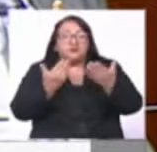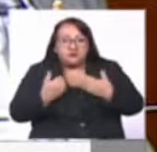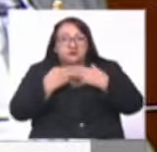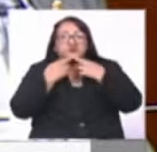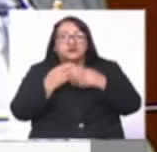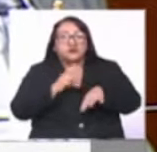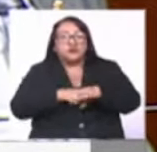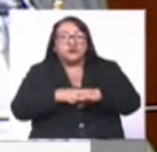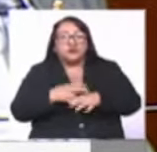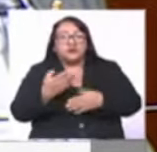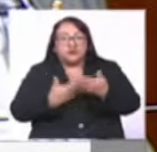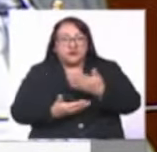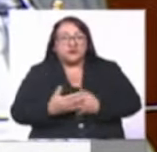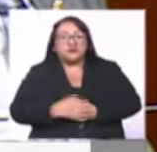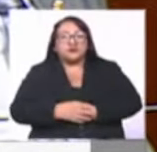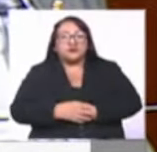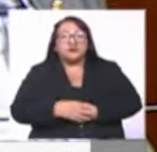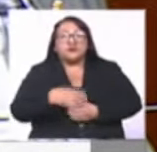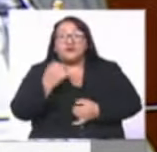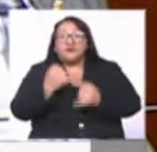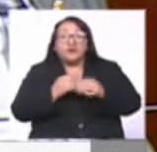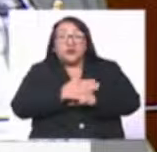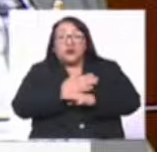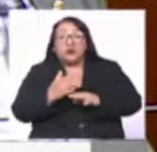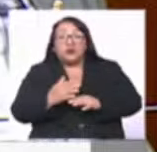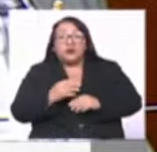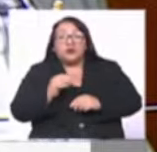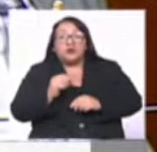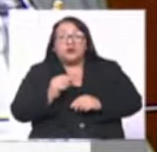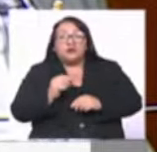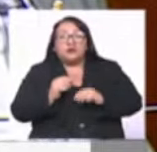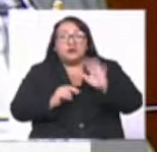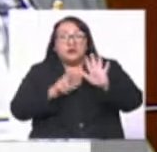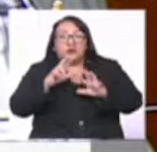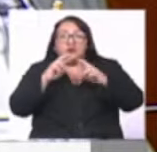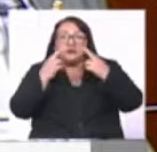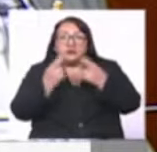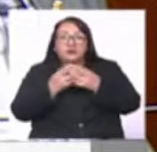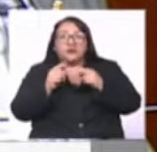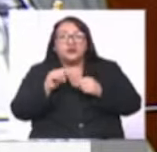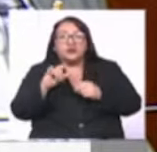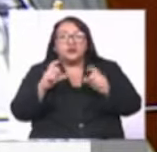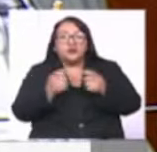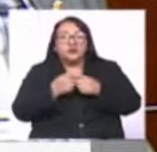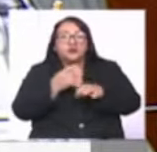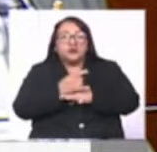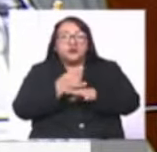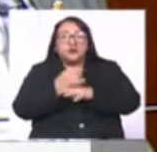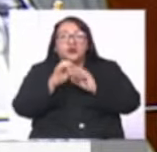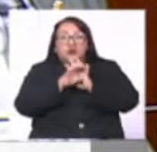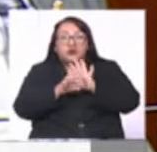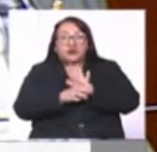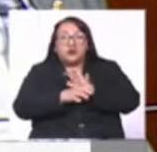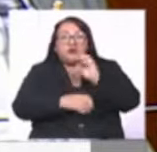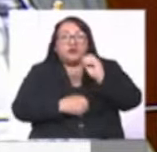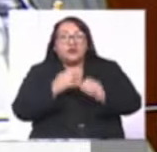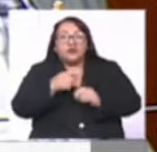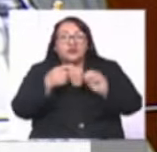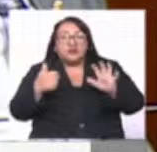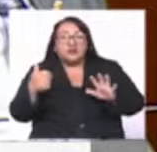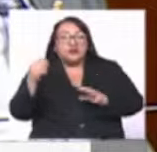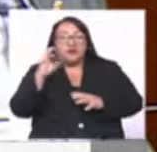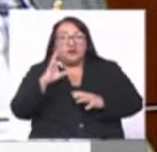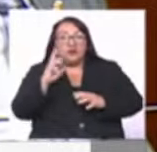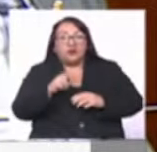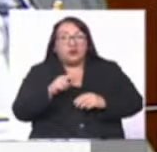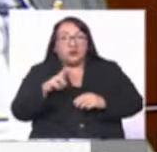de recusación Finalmente durante la 1 tercera sesión ordinaria de la subcomisión de acusaciones constitucionales de fecha 16 de febrero